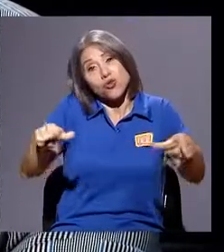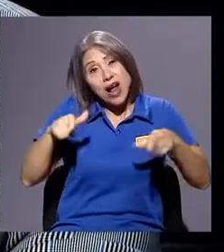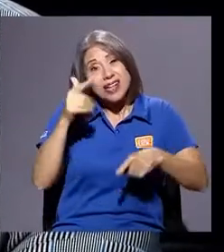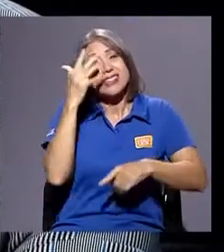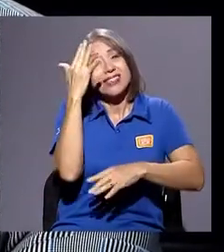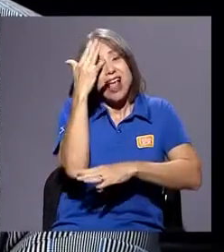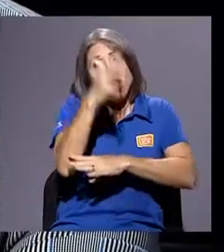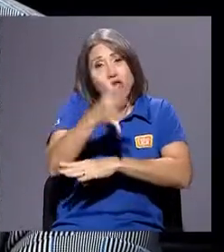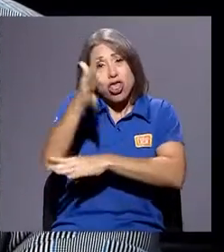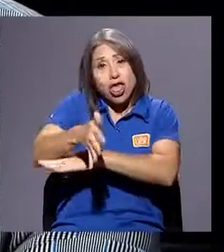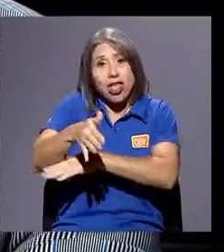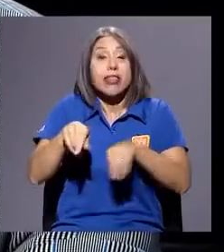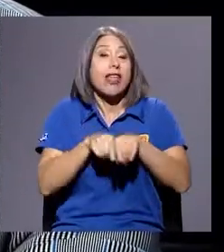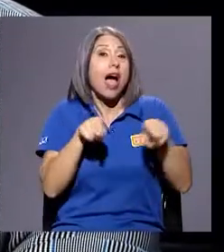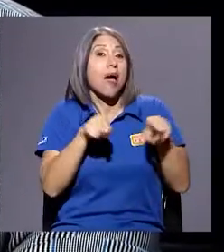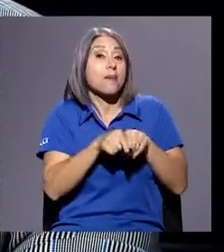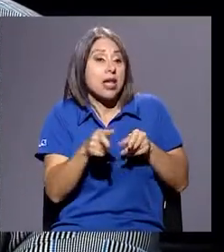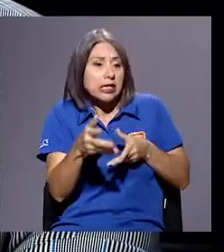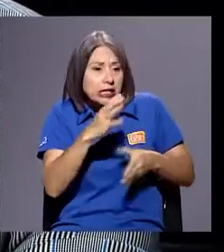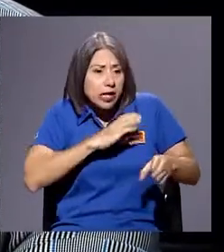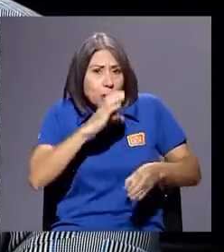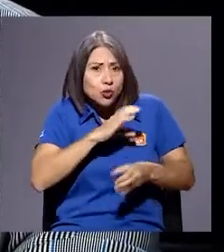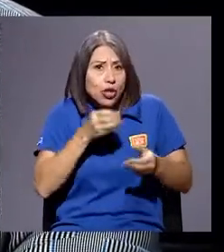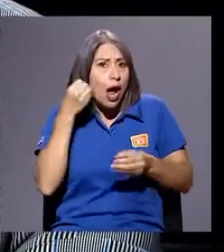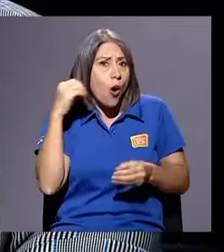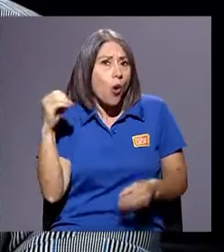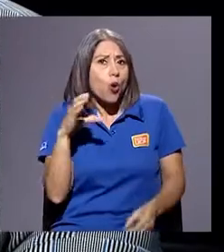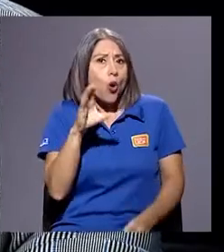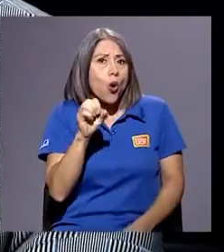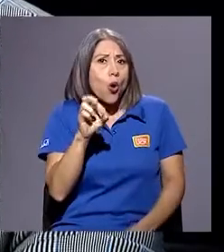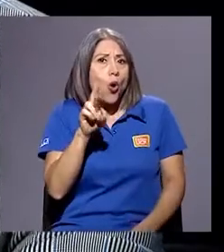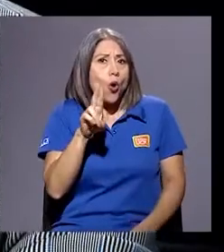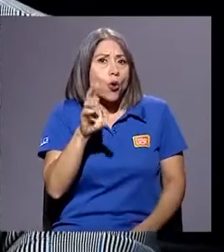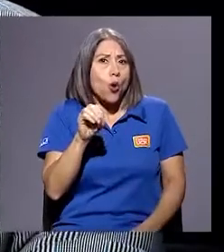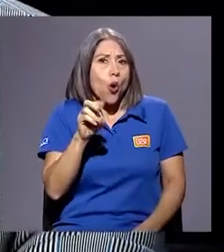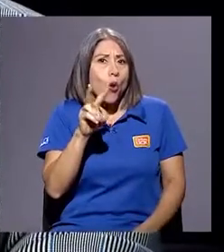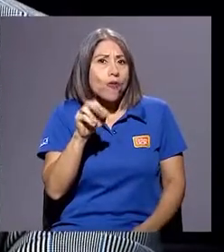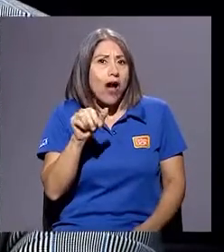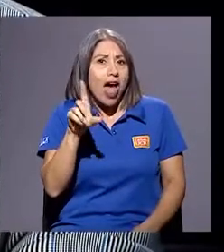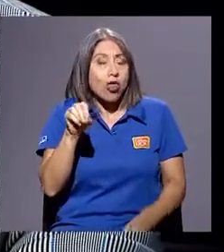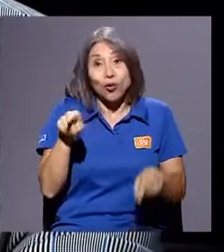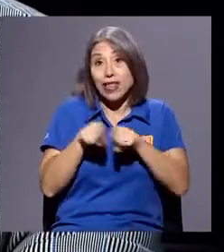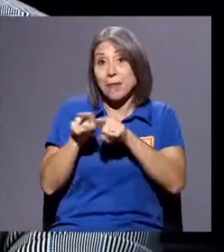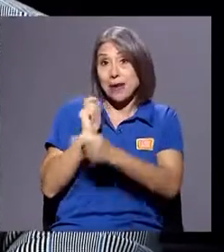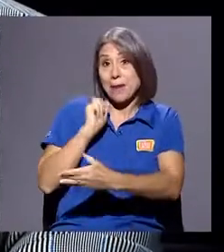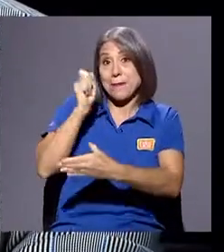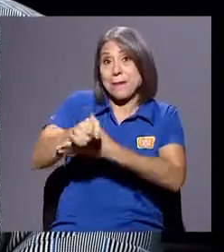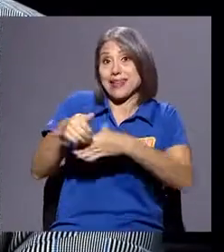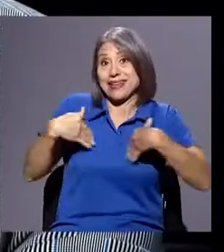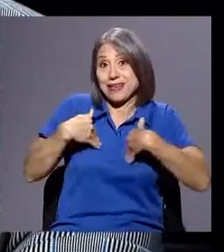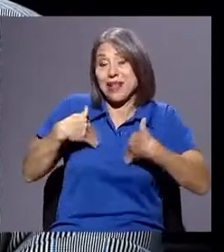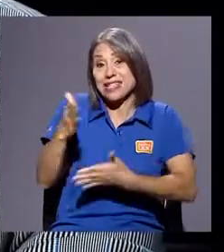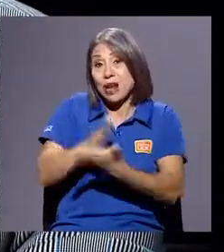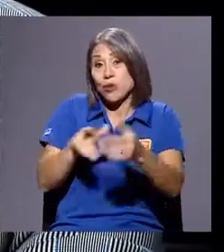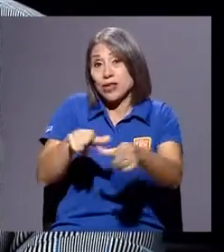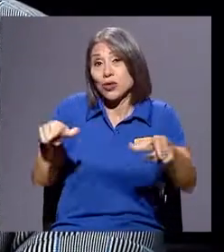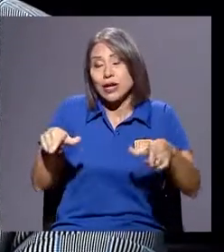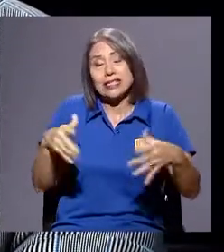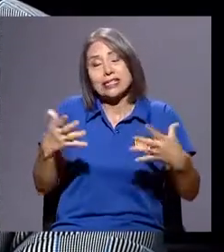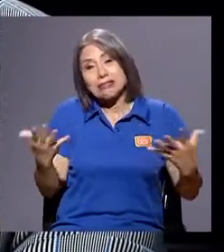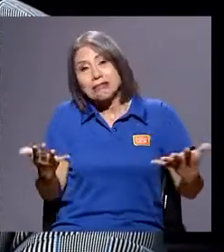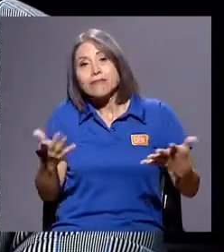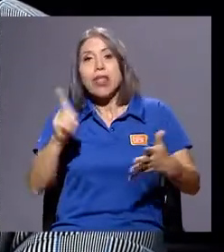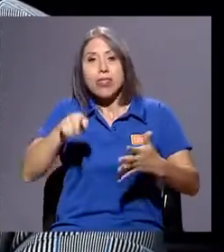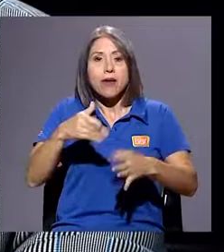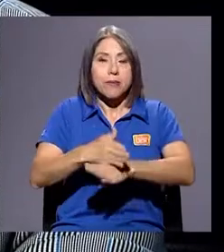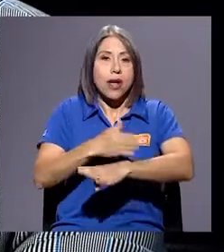oro en Corcovado, hay caza ilegal en algunas zonas. Uh-huh. Bueno, de nuevo, es algo de lo que tienen que mejorar. Pero